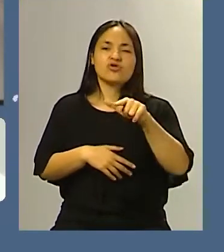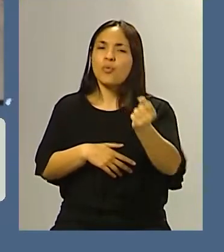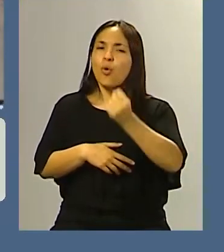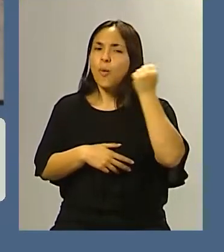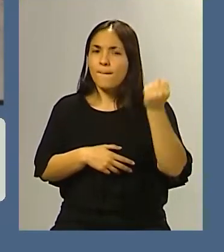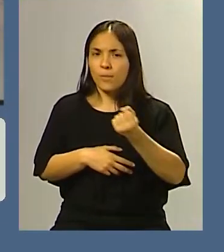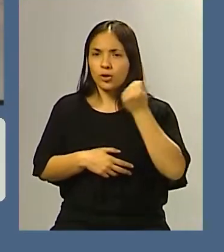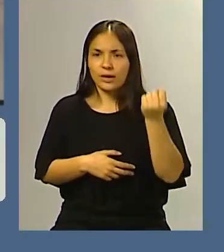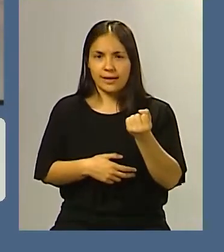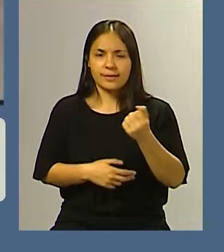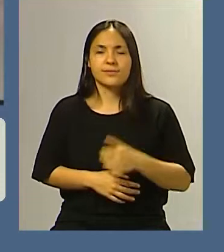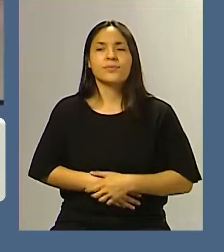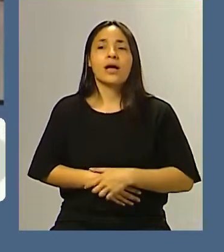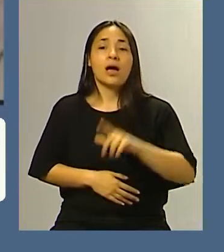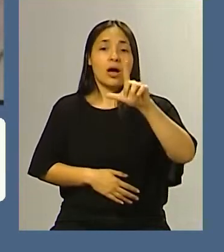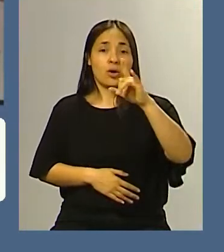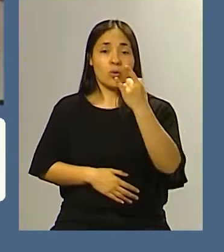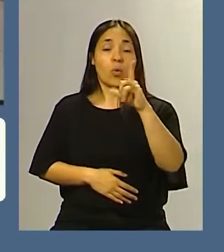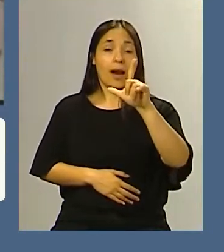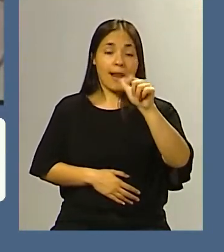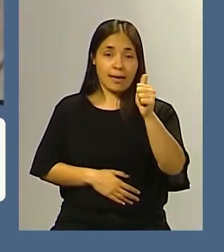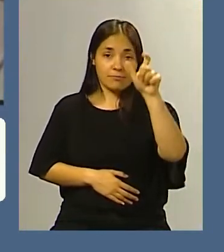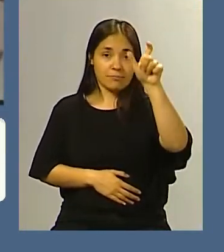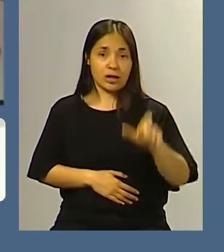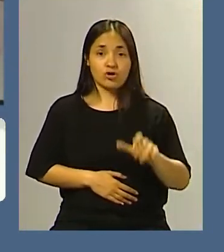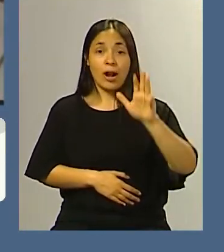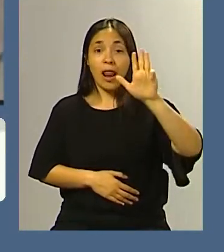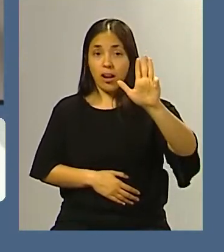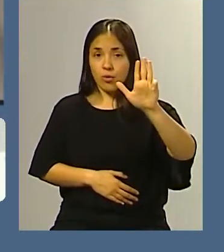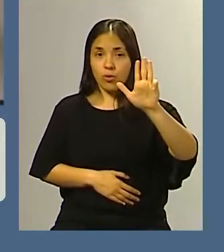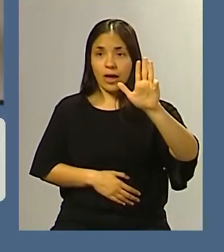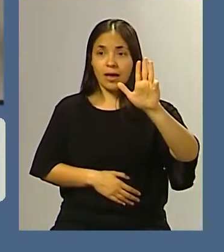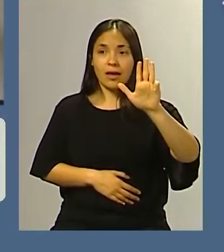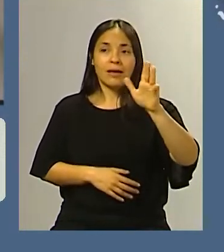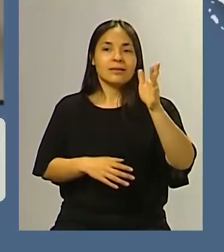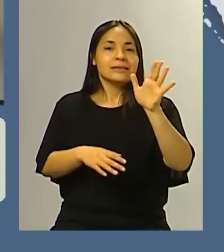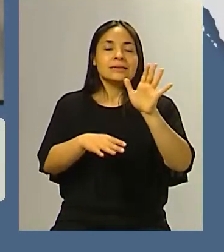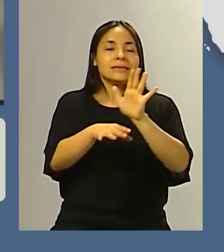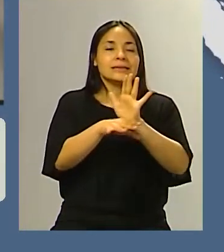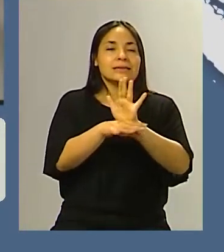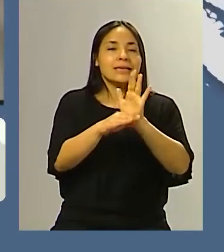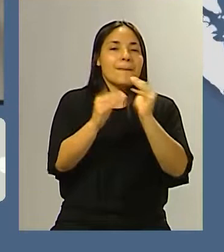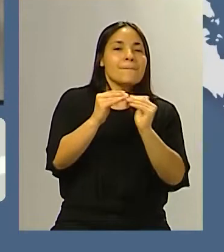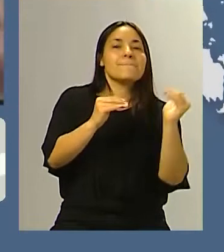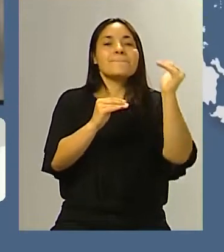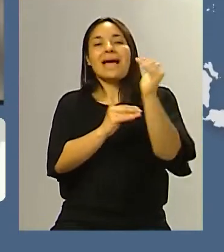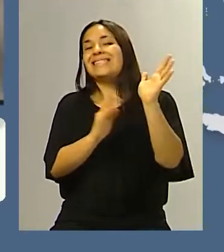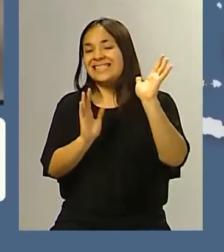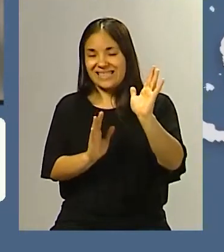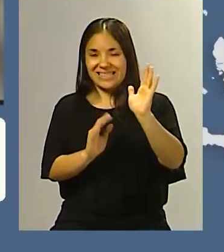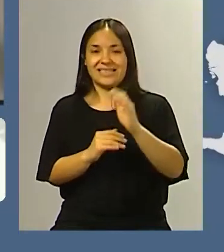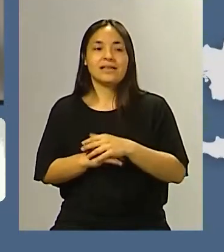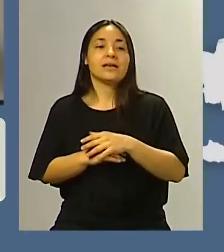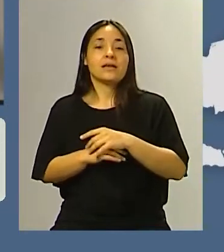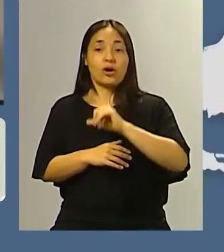importante. Lula es una figura más grande que el PT. Ahora, cuando nosotros queremos comparar